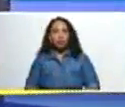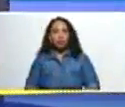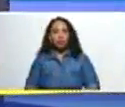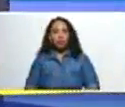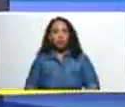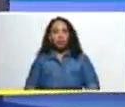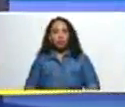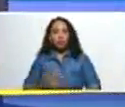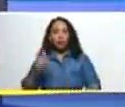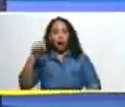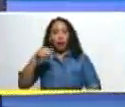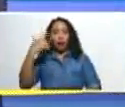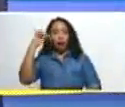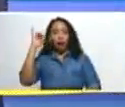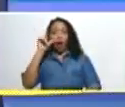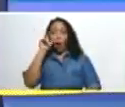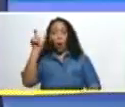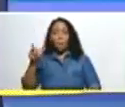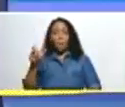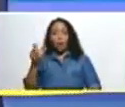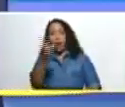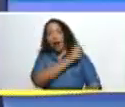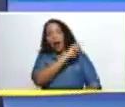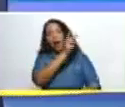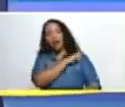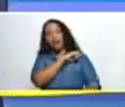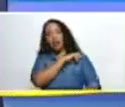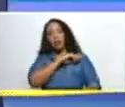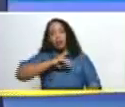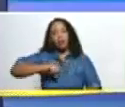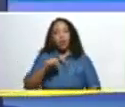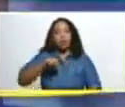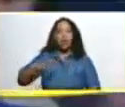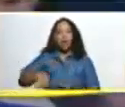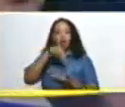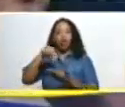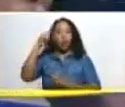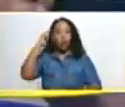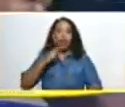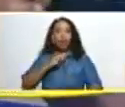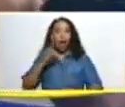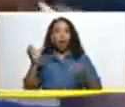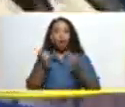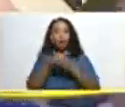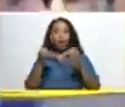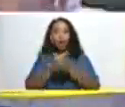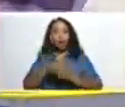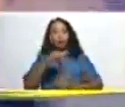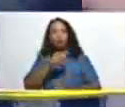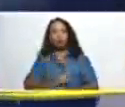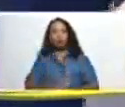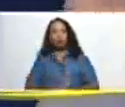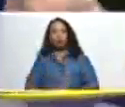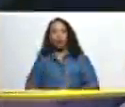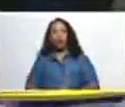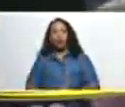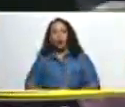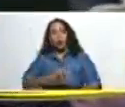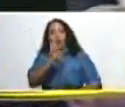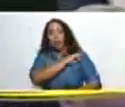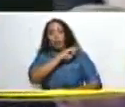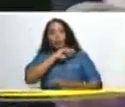Aquí está el general Estrada, mayor general, comandante de la Policía Nacional Bolivariana, el comisario general Miguel Domingo, comandante